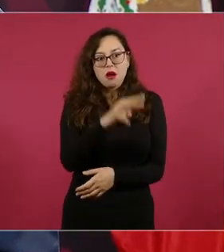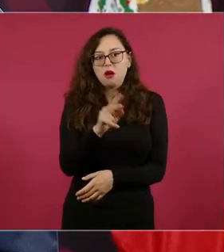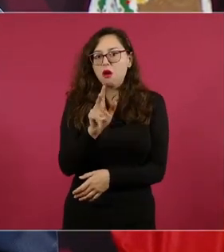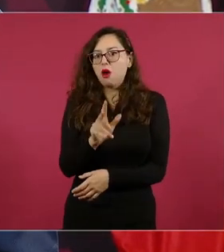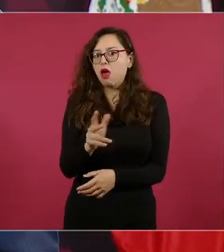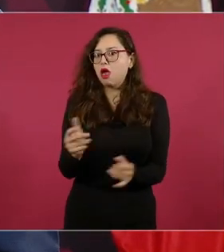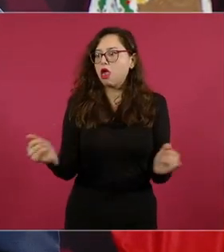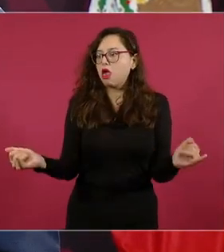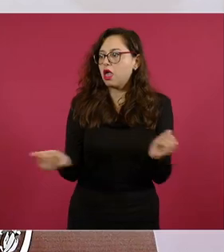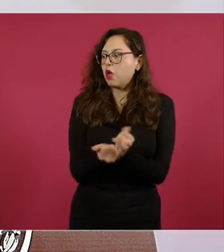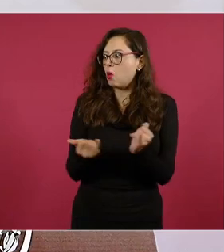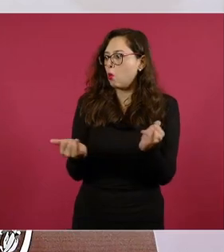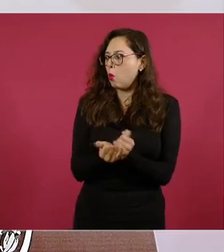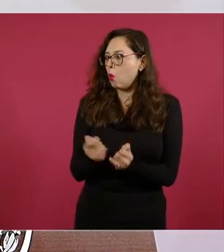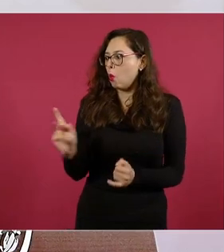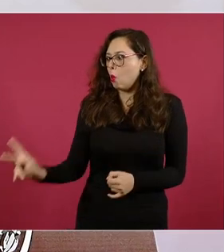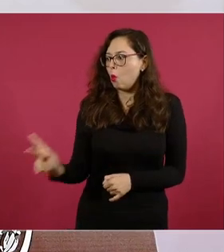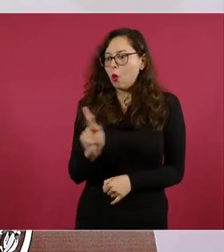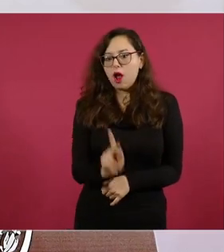llena de fortaleza